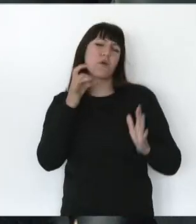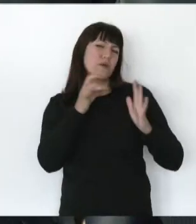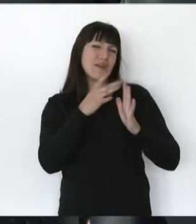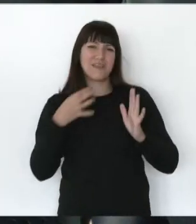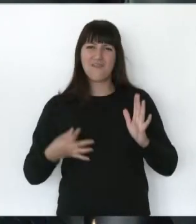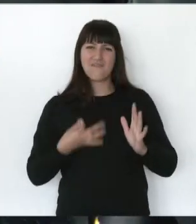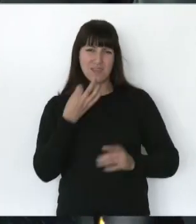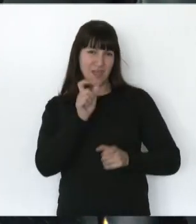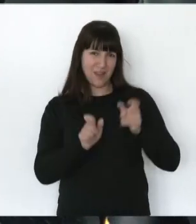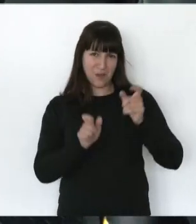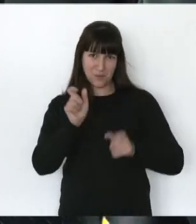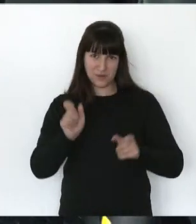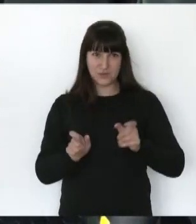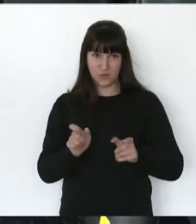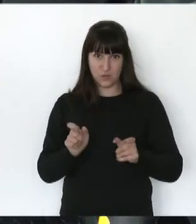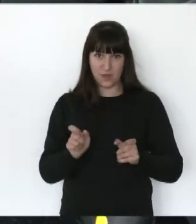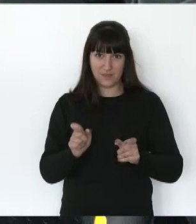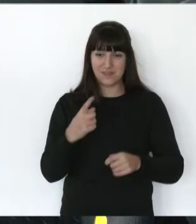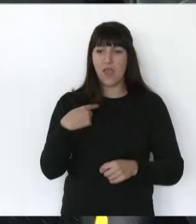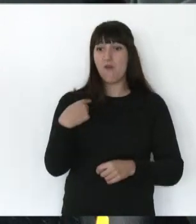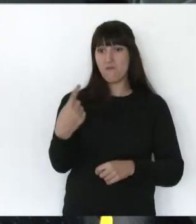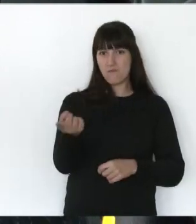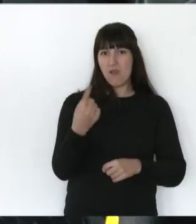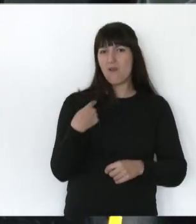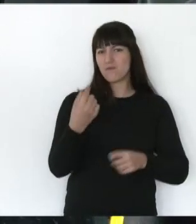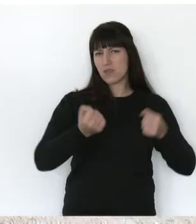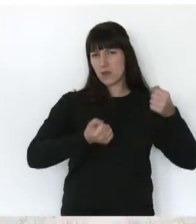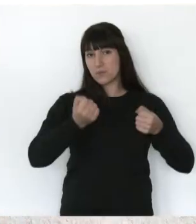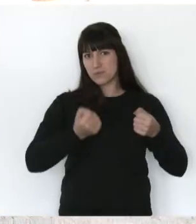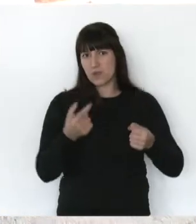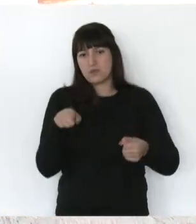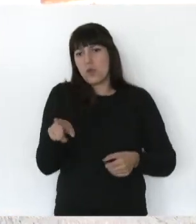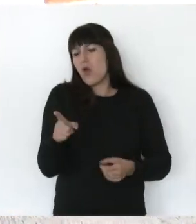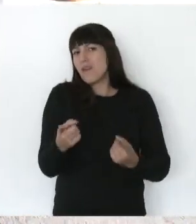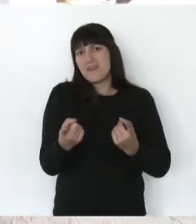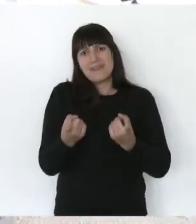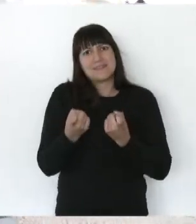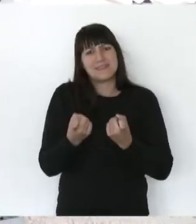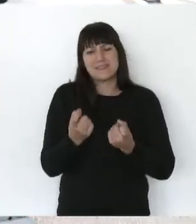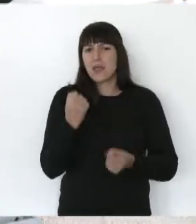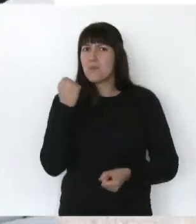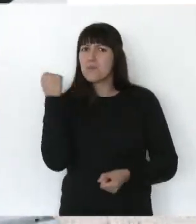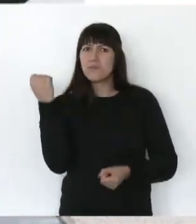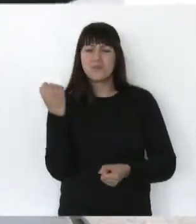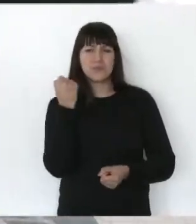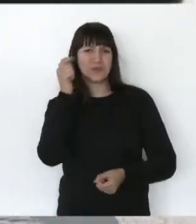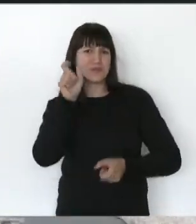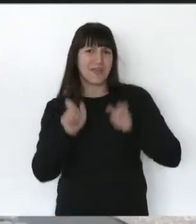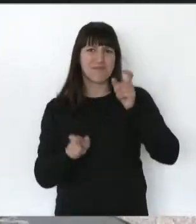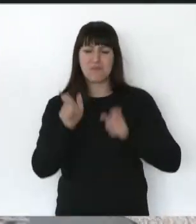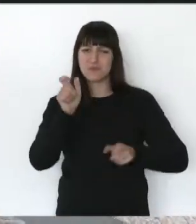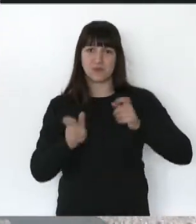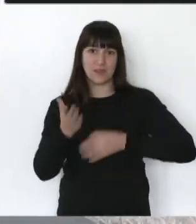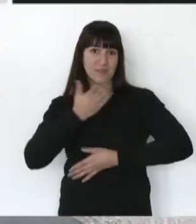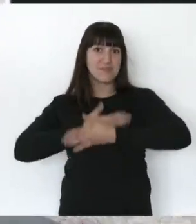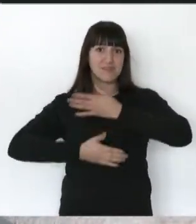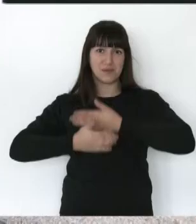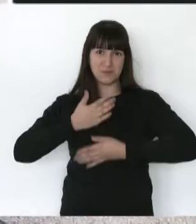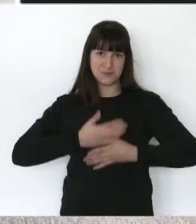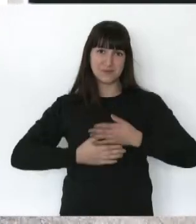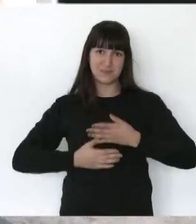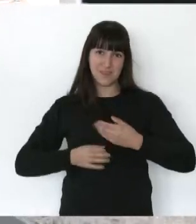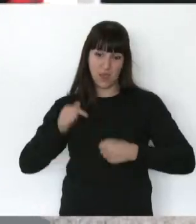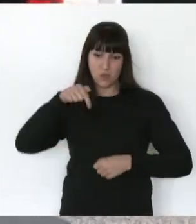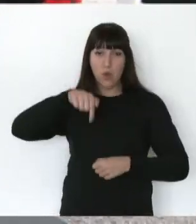la calidad de vida y bueno, y es un medio de transporte que realmente es de imperiosa necesidad para las personas en situación